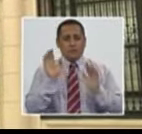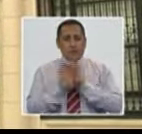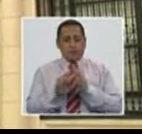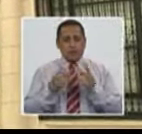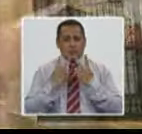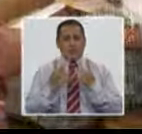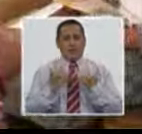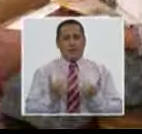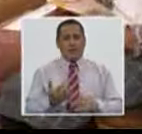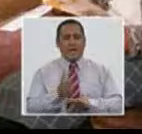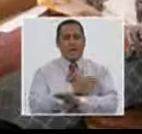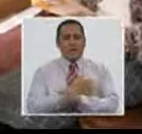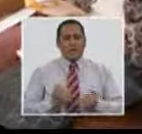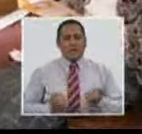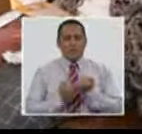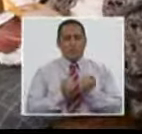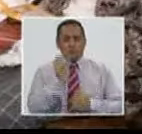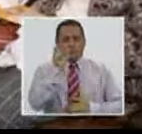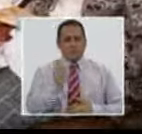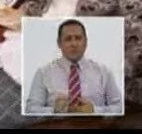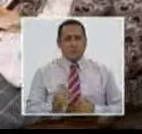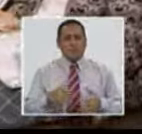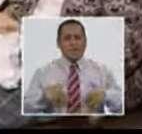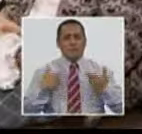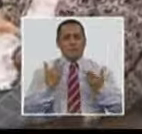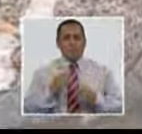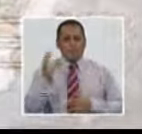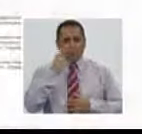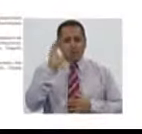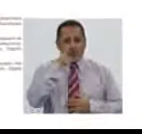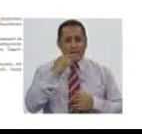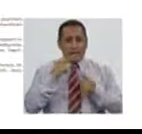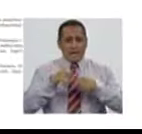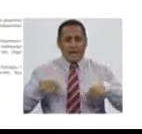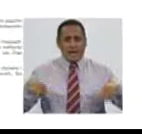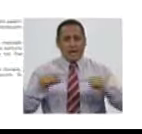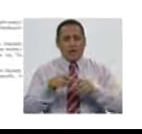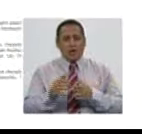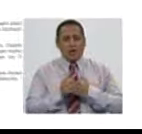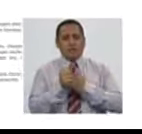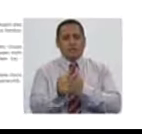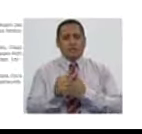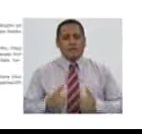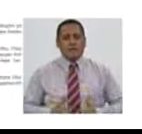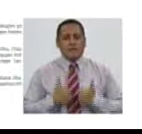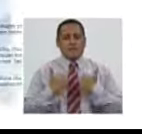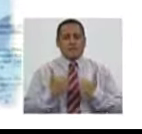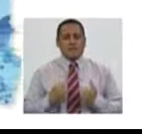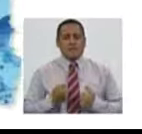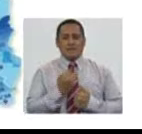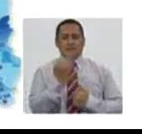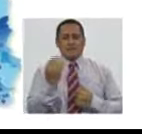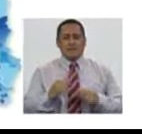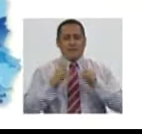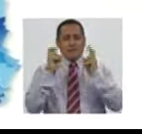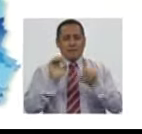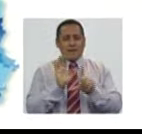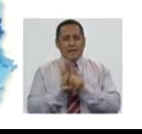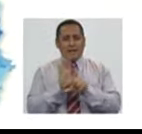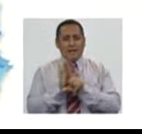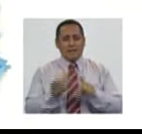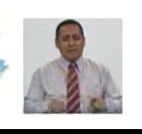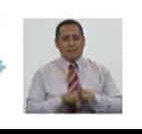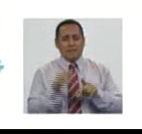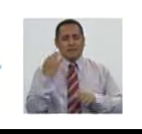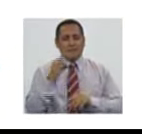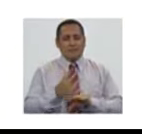en ese sentido un apoyo al ciudadano que puede encontrar en ella la orientación de vida en temas legales